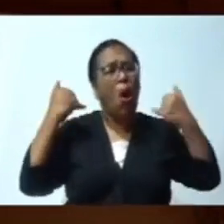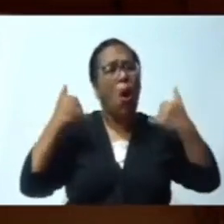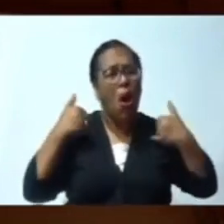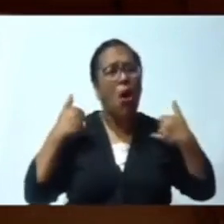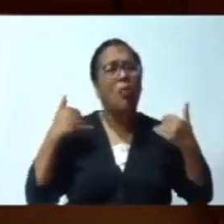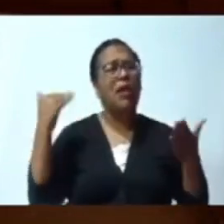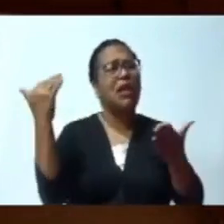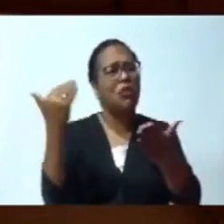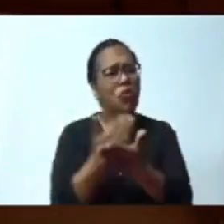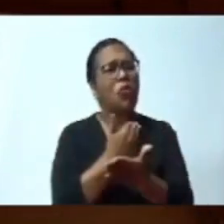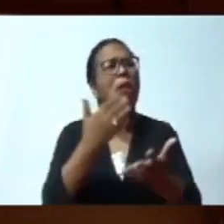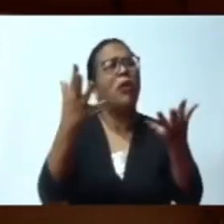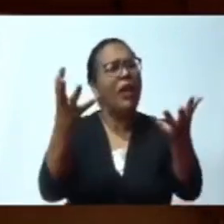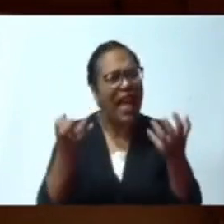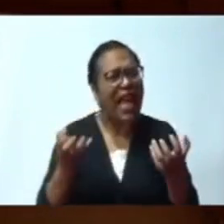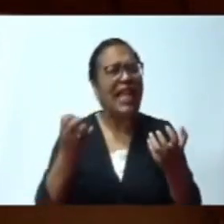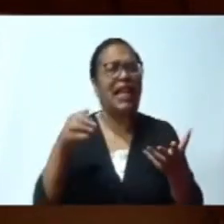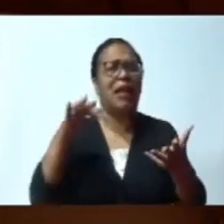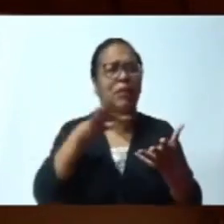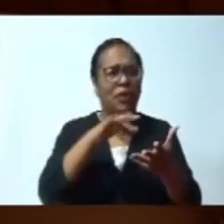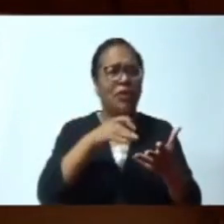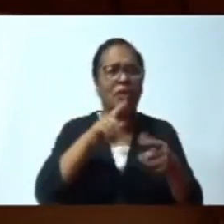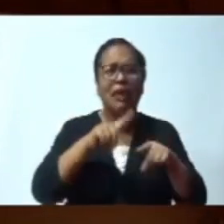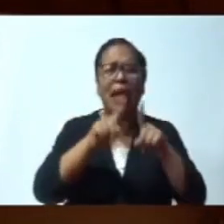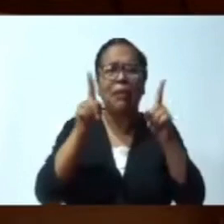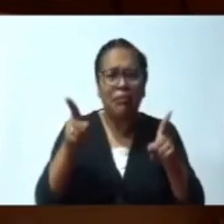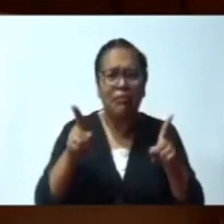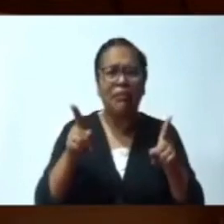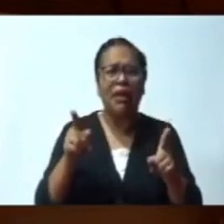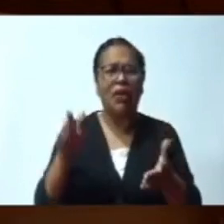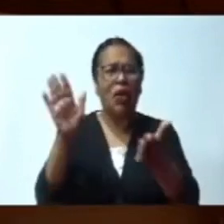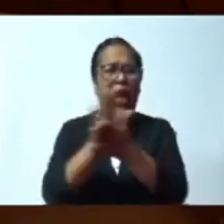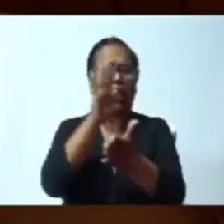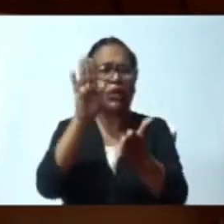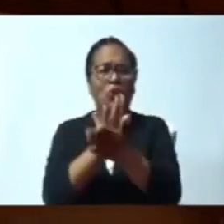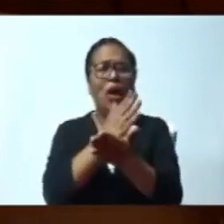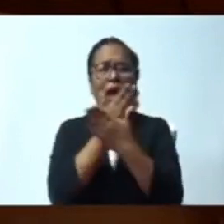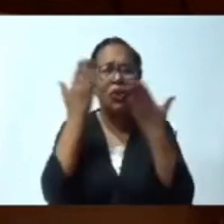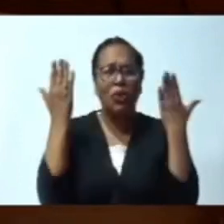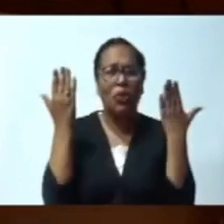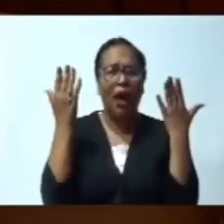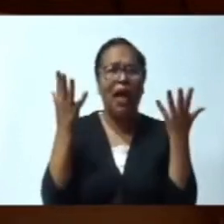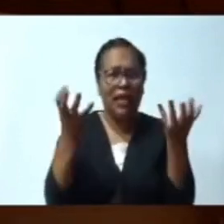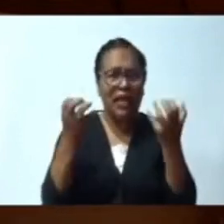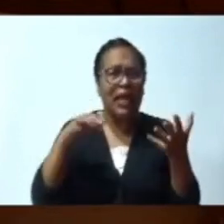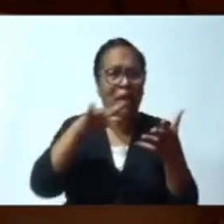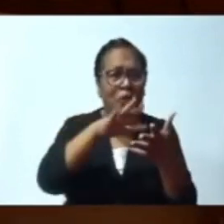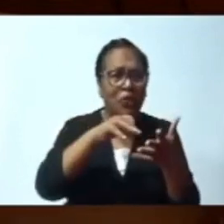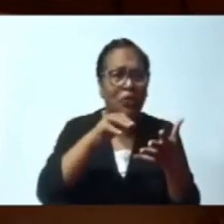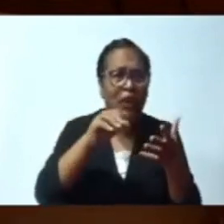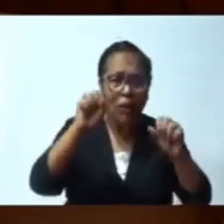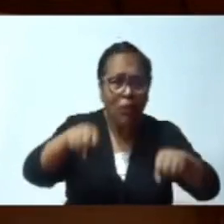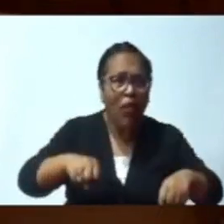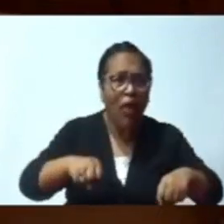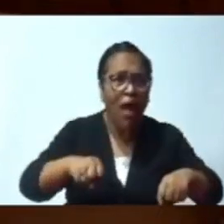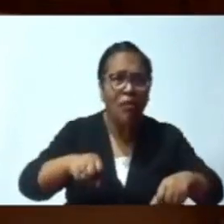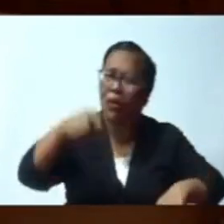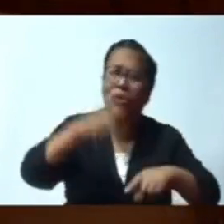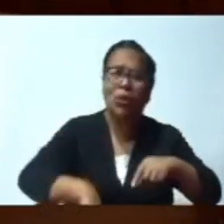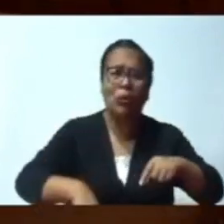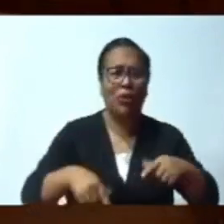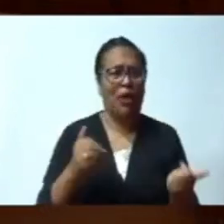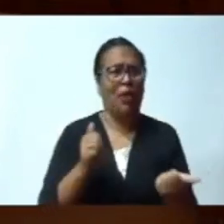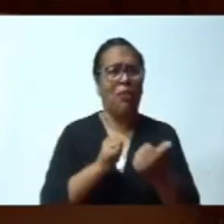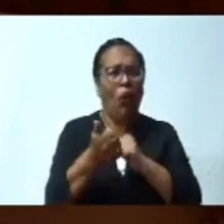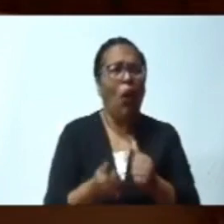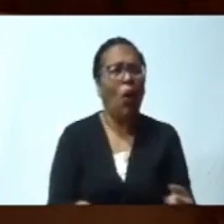lo vamos a hacer si ni siquiera tenemos una escuela de verdad? La comunidad del Gramaso ha pedido sin descanso y